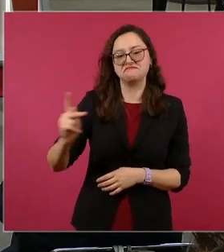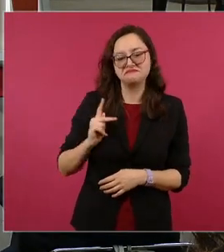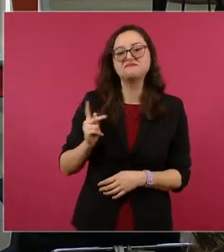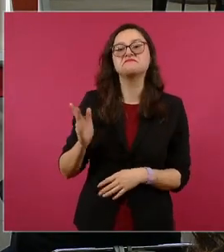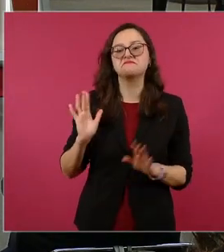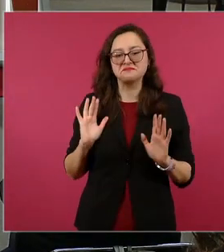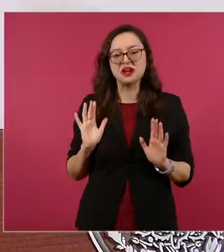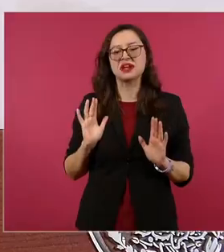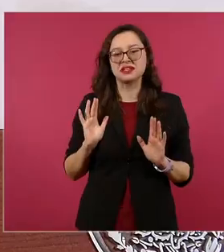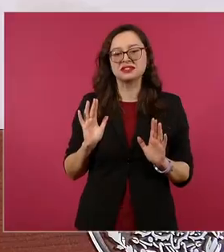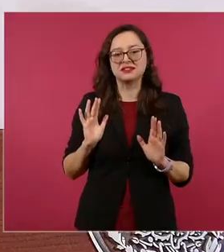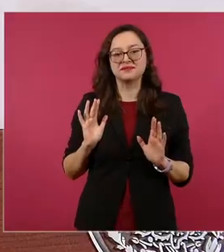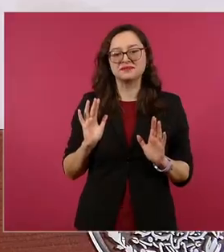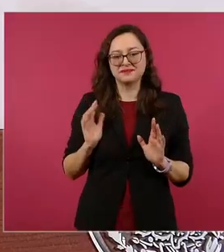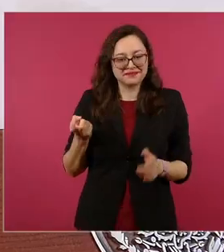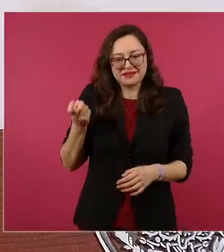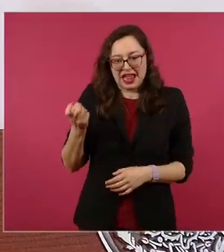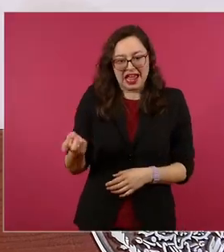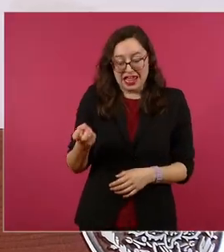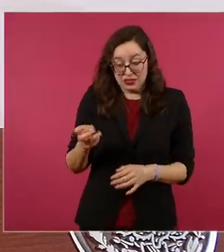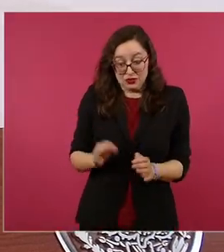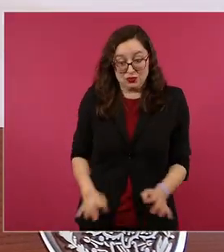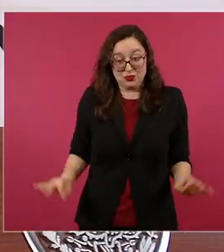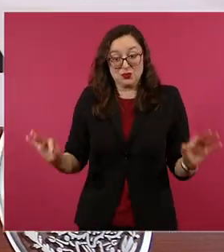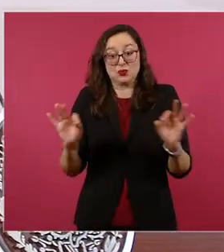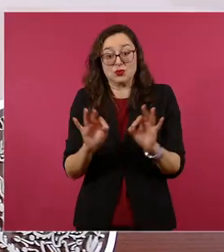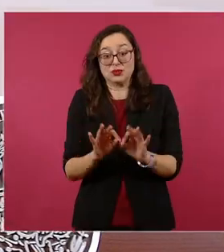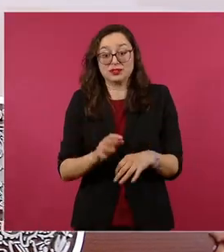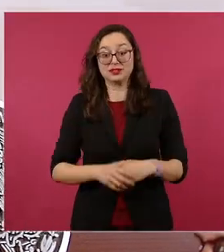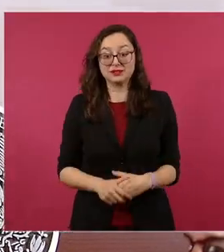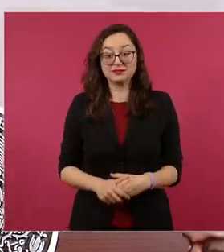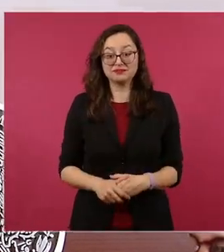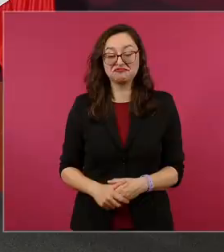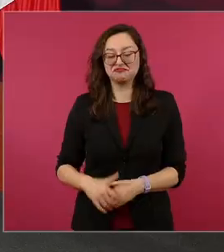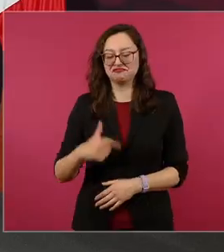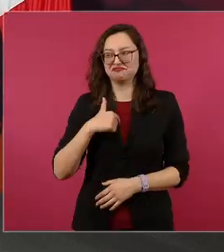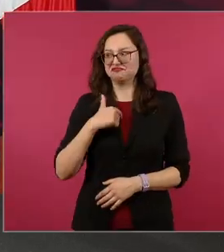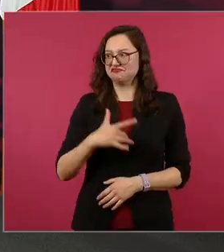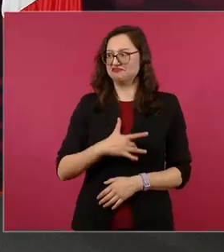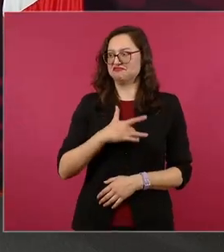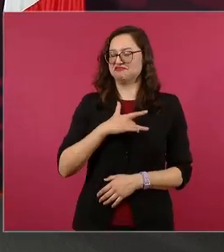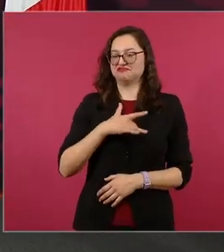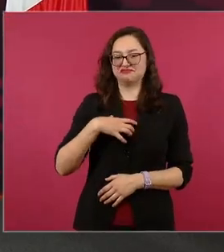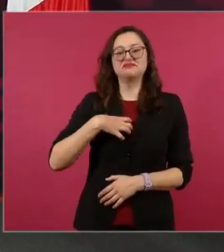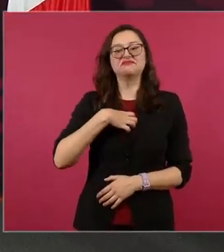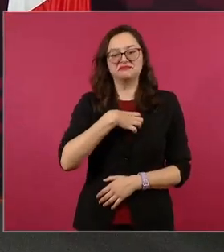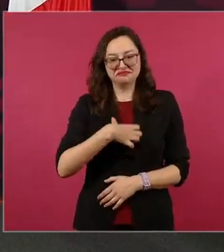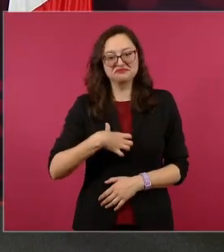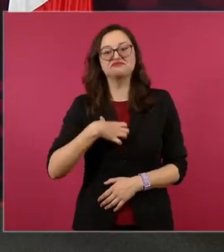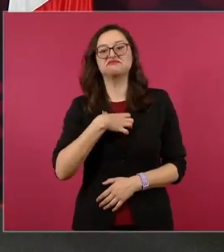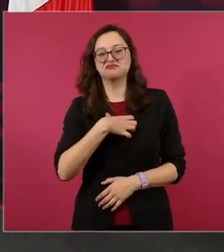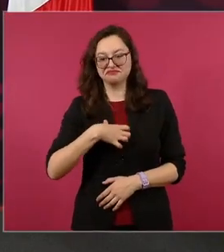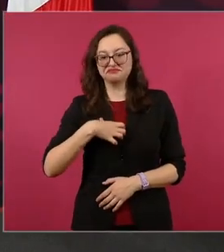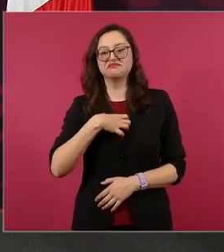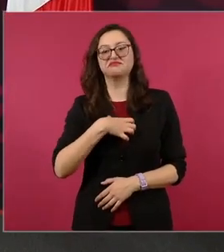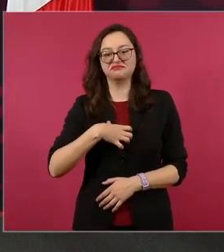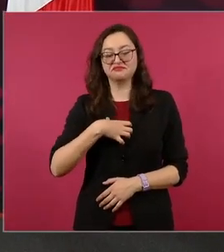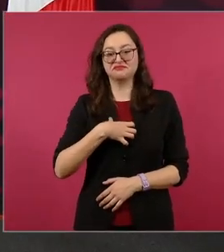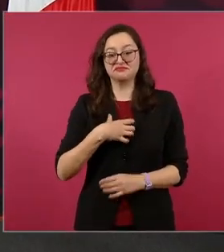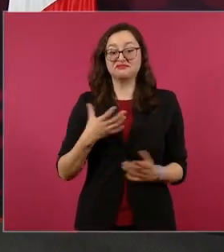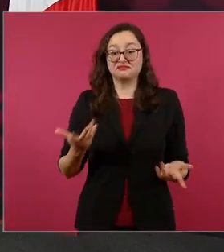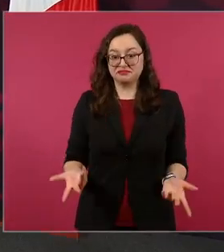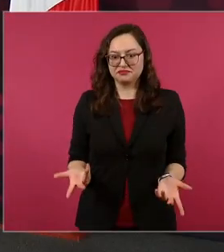en todo. Entonces, yo estoy muy contento porque hay